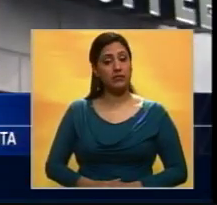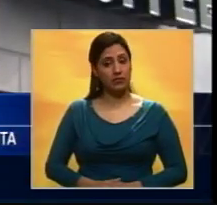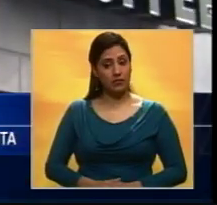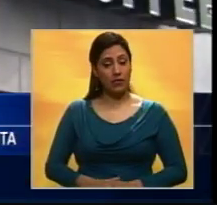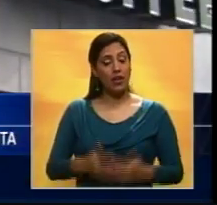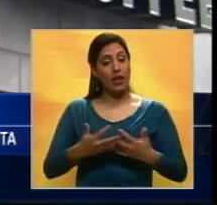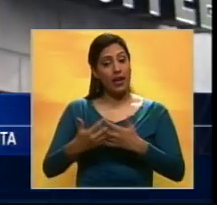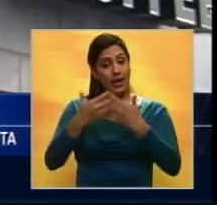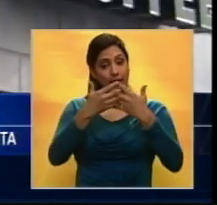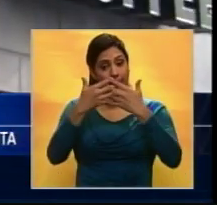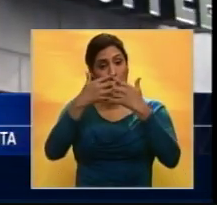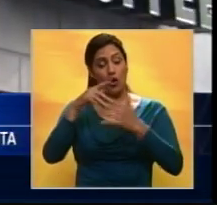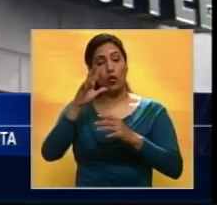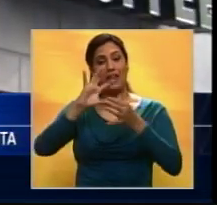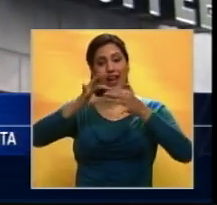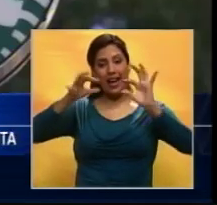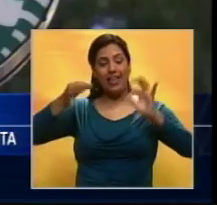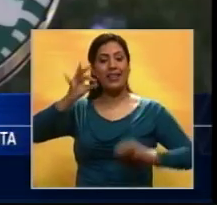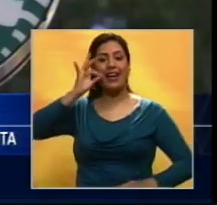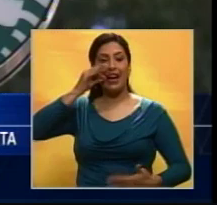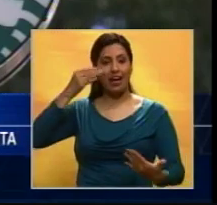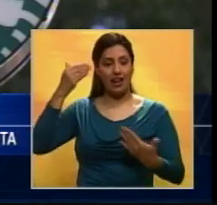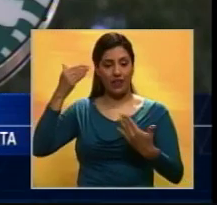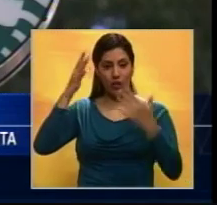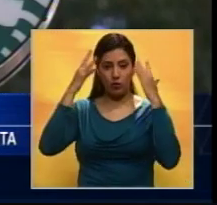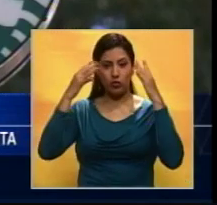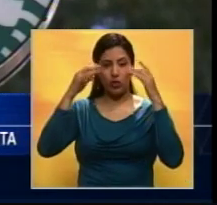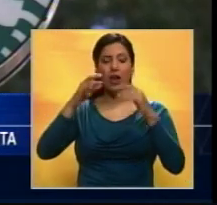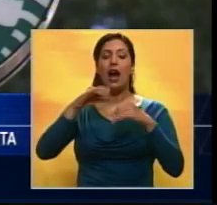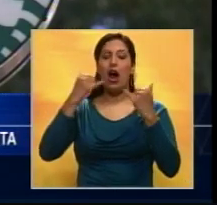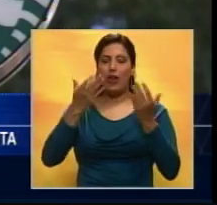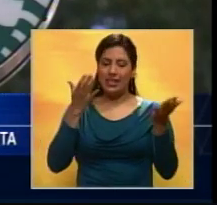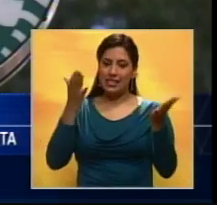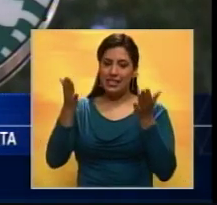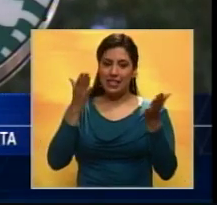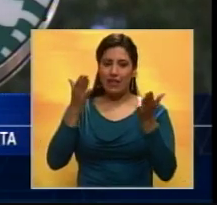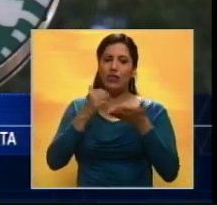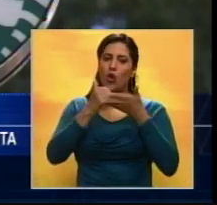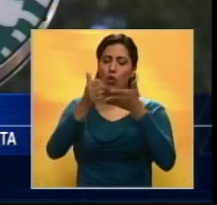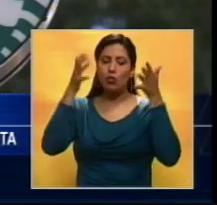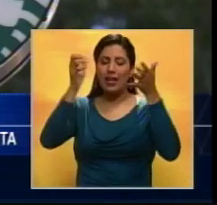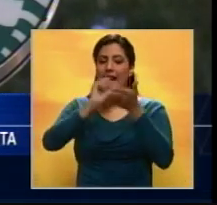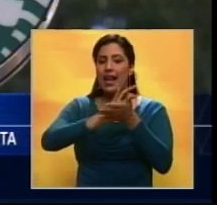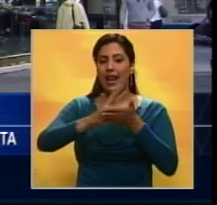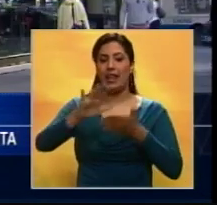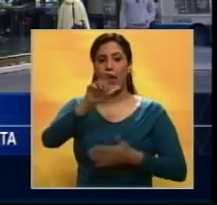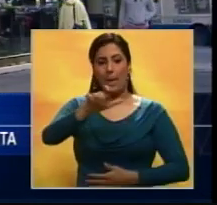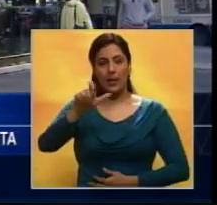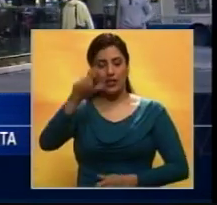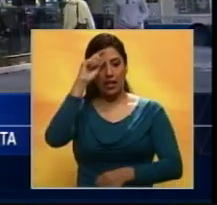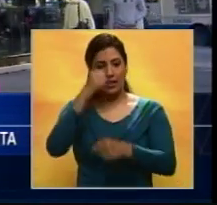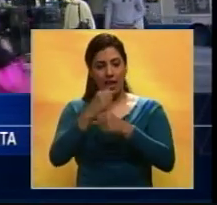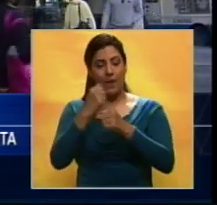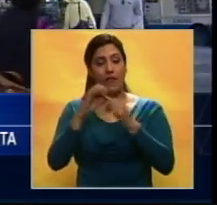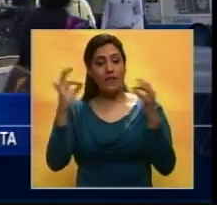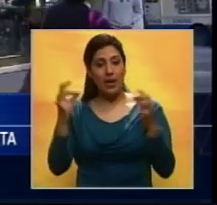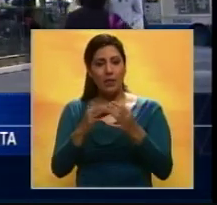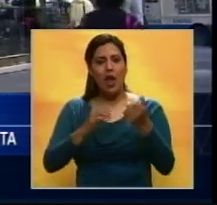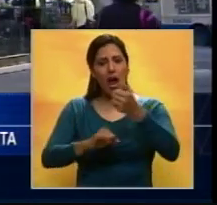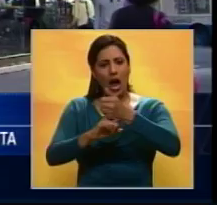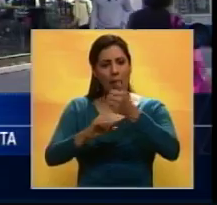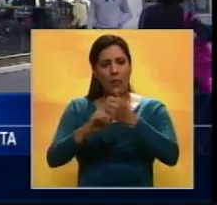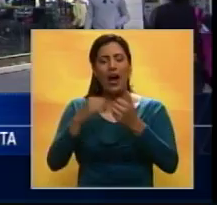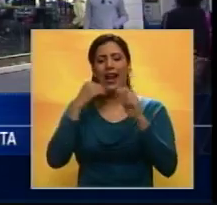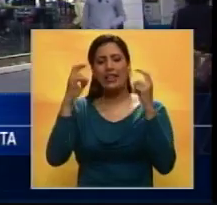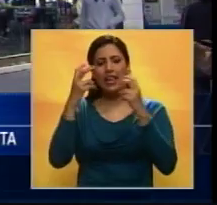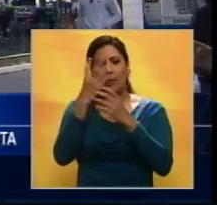En Estados Unidos, la cadena de cafeterías Starbucks ofrecerá servicios de asesoría gratuitos a sus empleados y familiares para apoyarlos